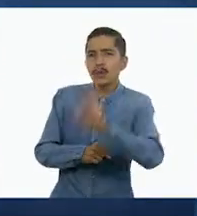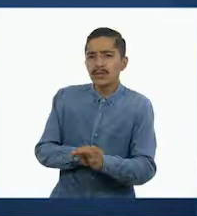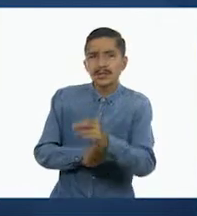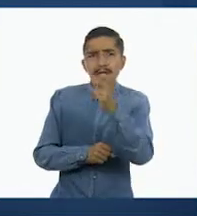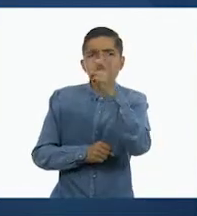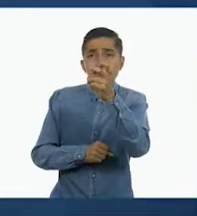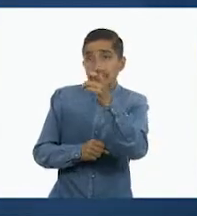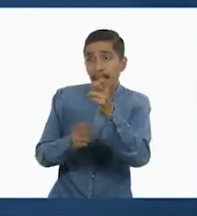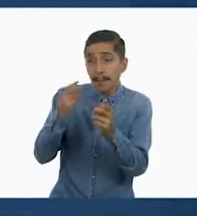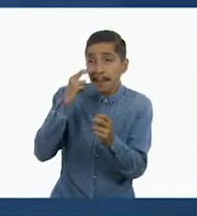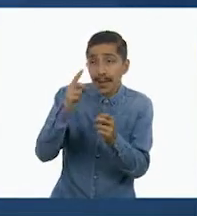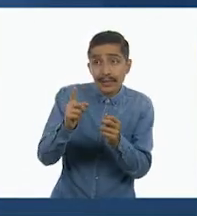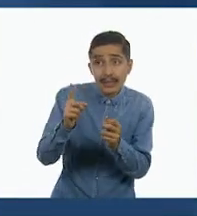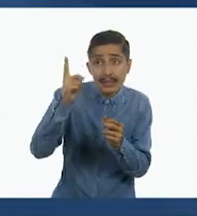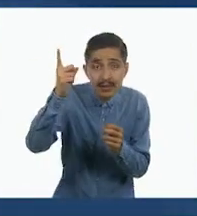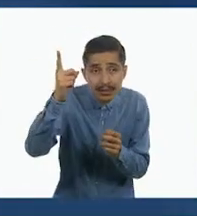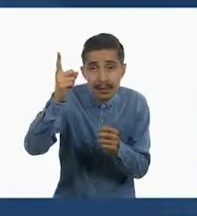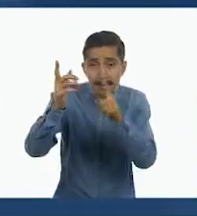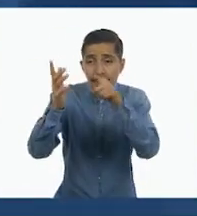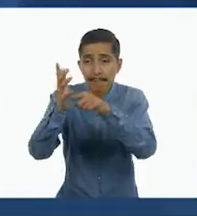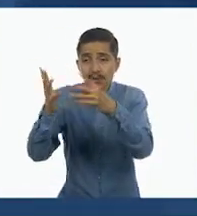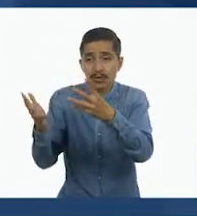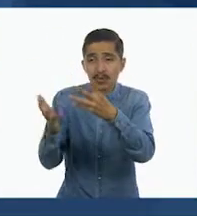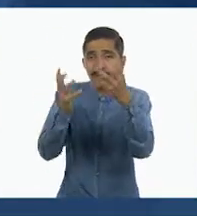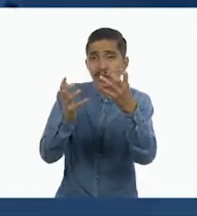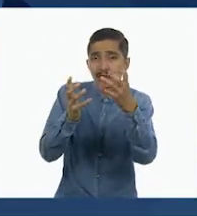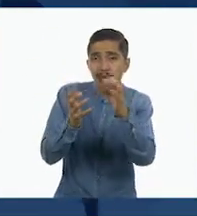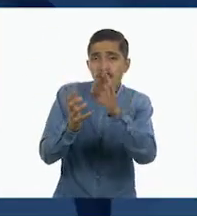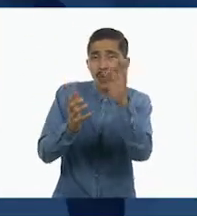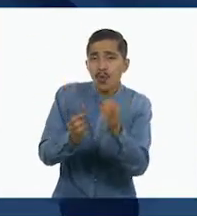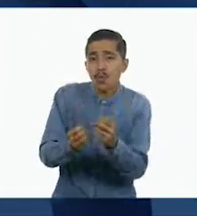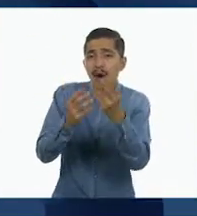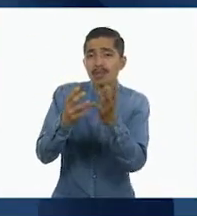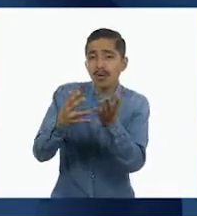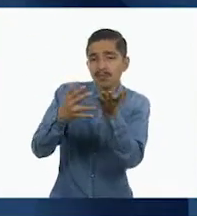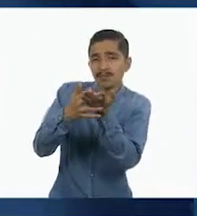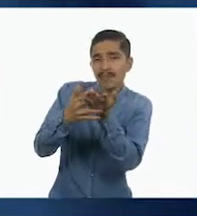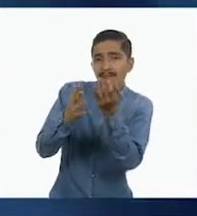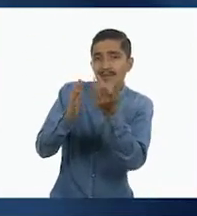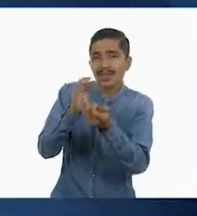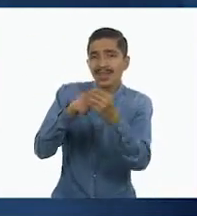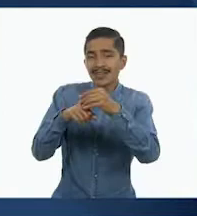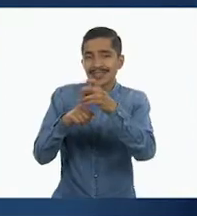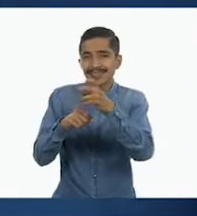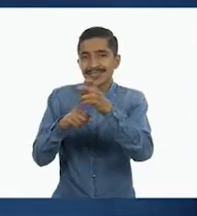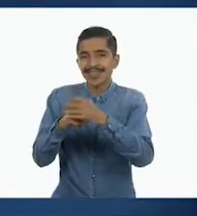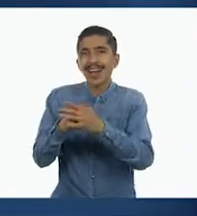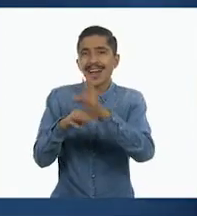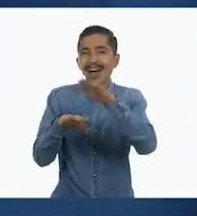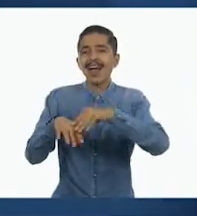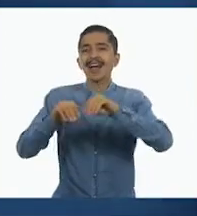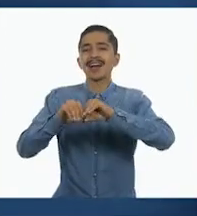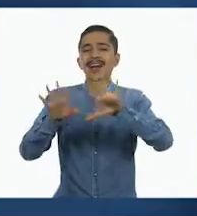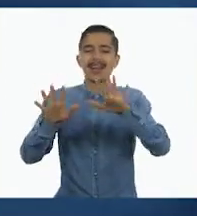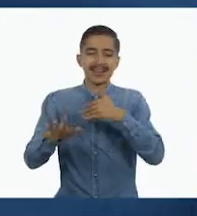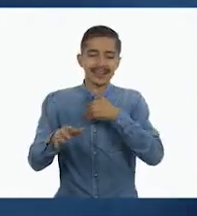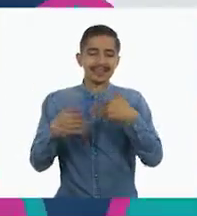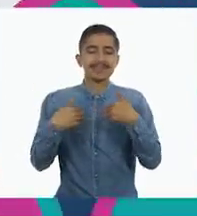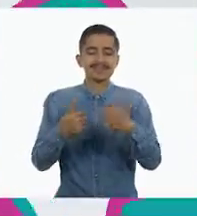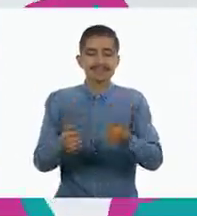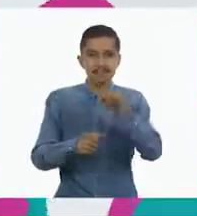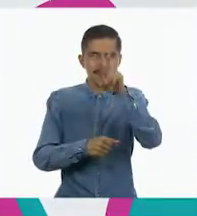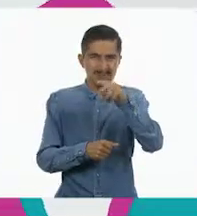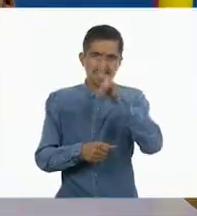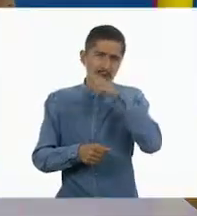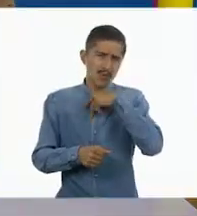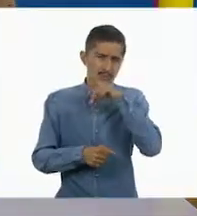cantidad respecto de la población de 1900. Perfecto. Ya me quedó claro cómo lo vamos a hacer, pero estoy muy